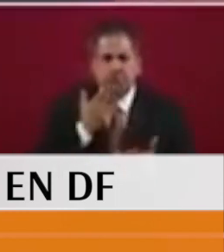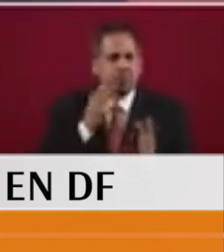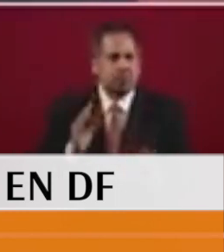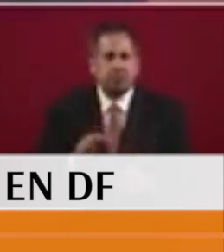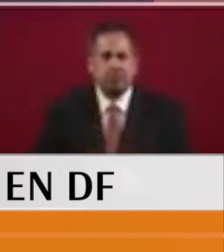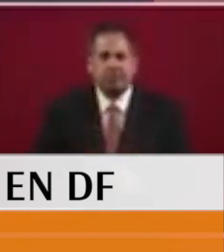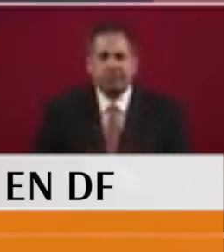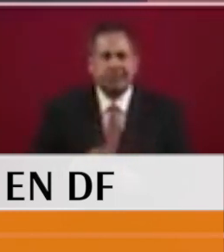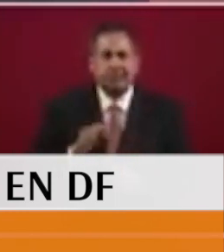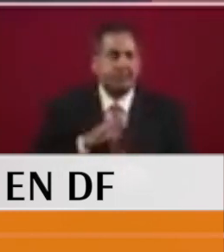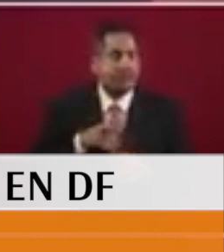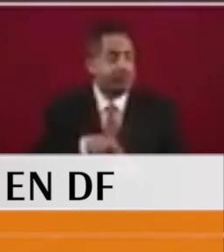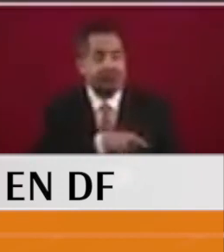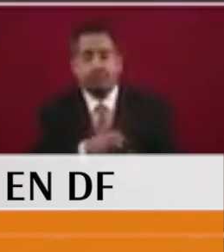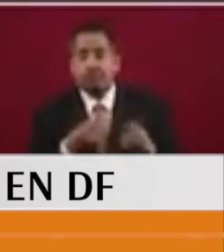No hay